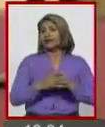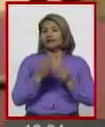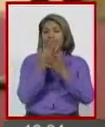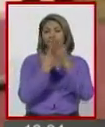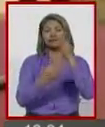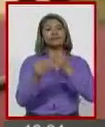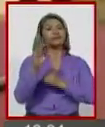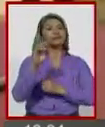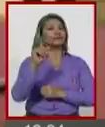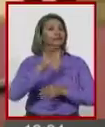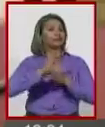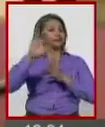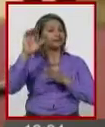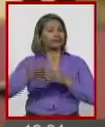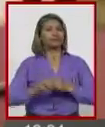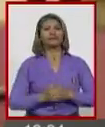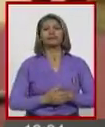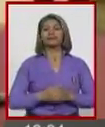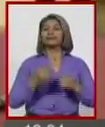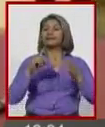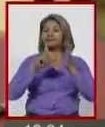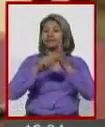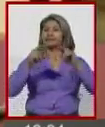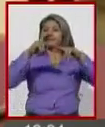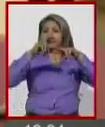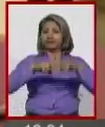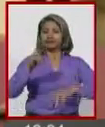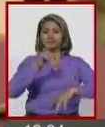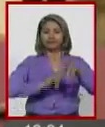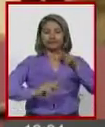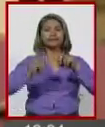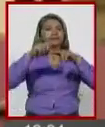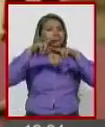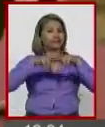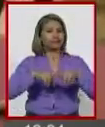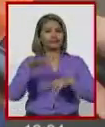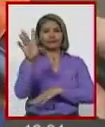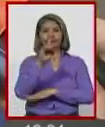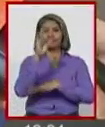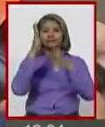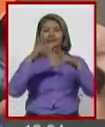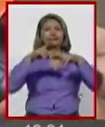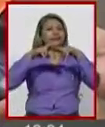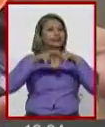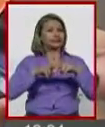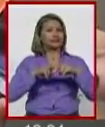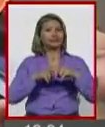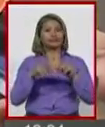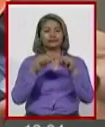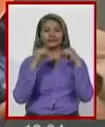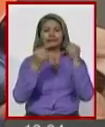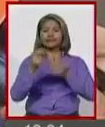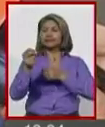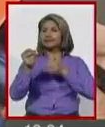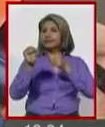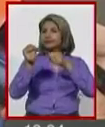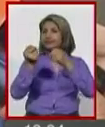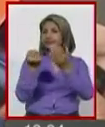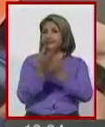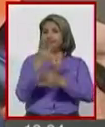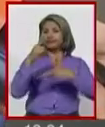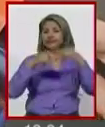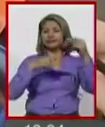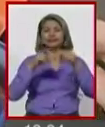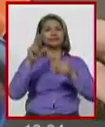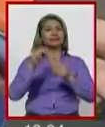una abrogación total. Sobre eso podemos sentarnos como pueblo, podemos sentarnos como bolivianos, como los sectores, a construir un nuevo